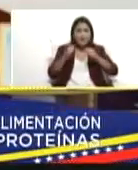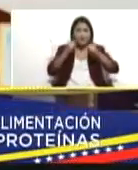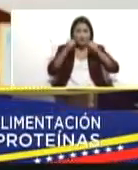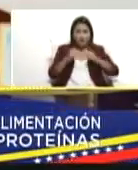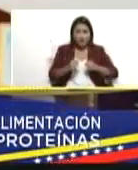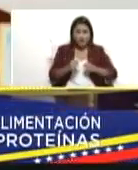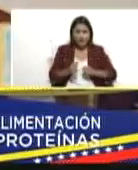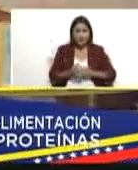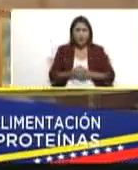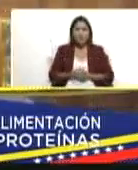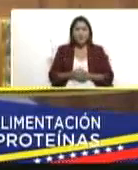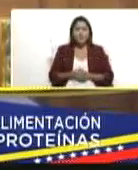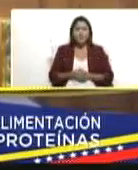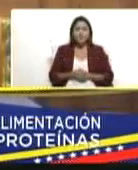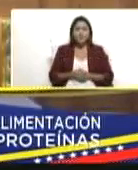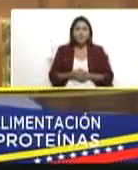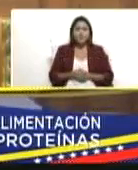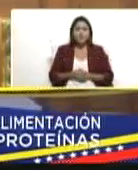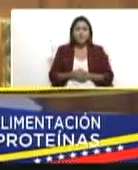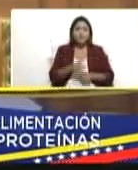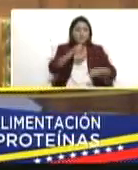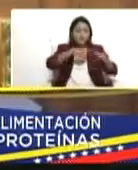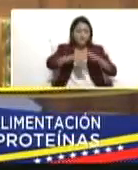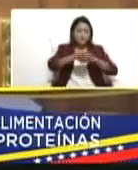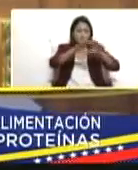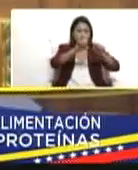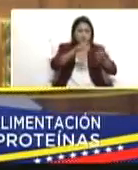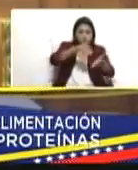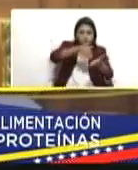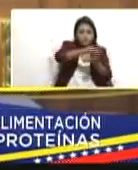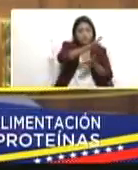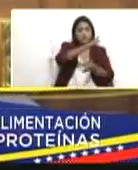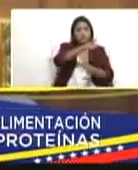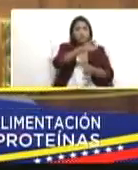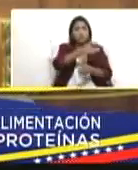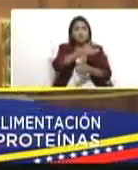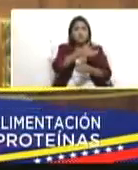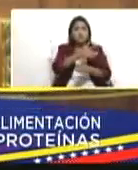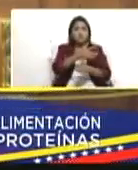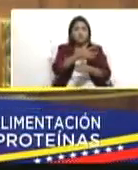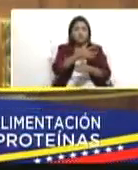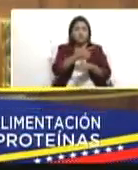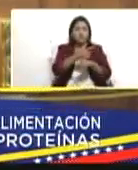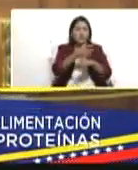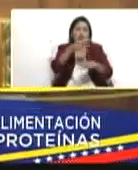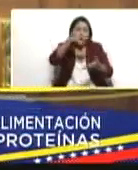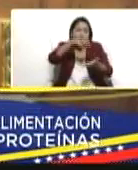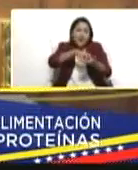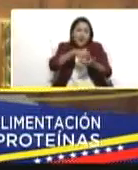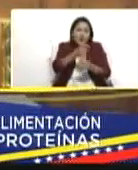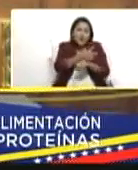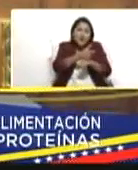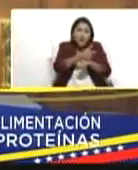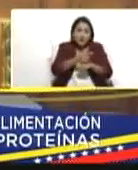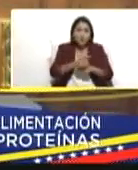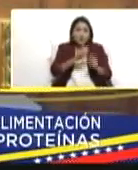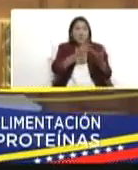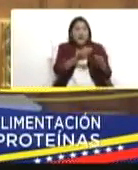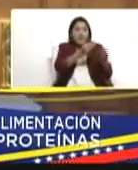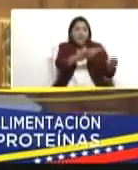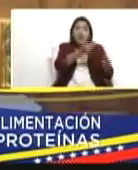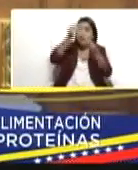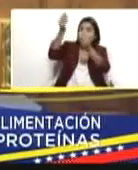guarimba asalto al poder y todo lo demás la entrega de nuestro país como una colonia al imperio